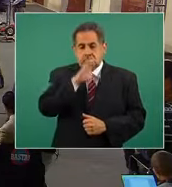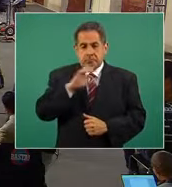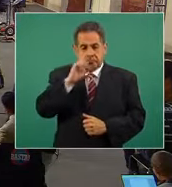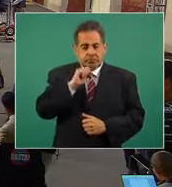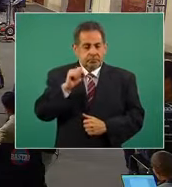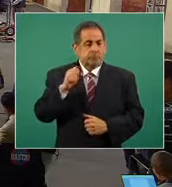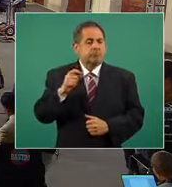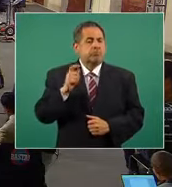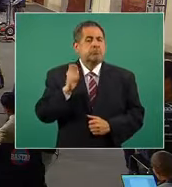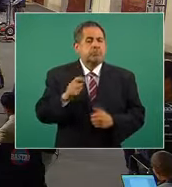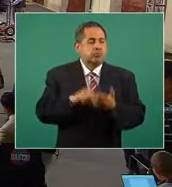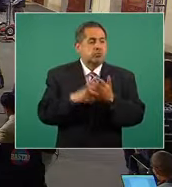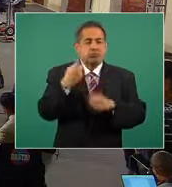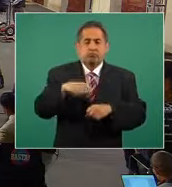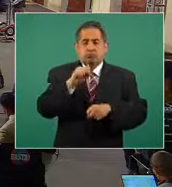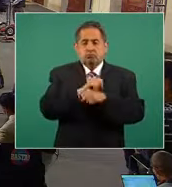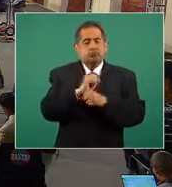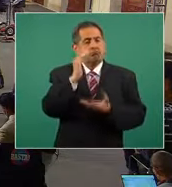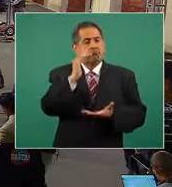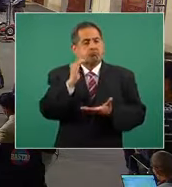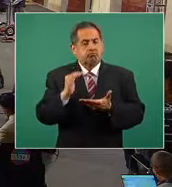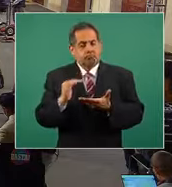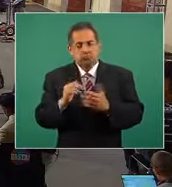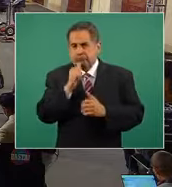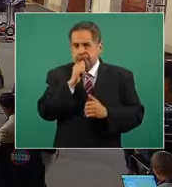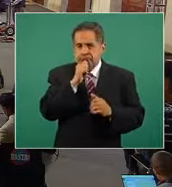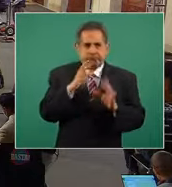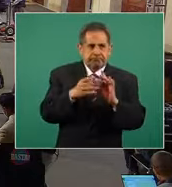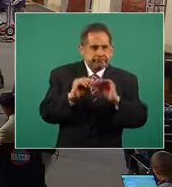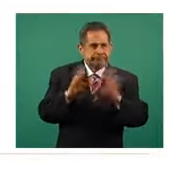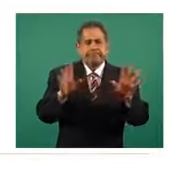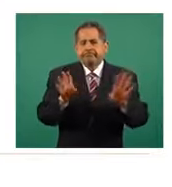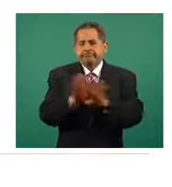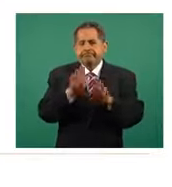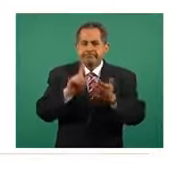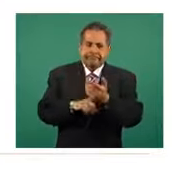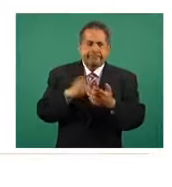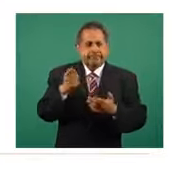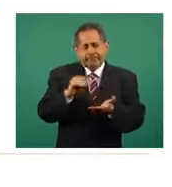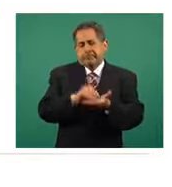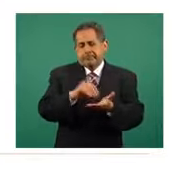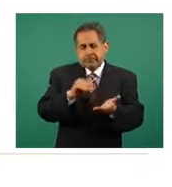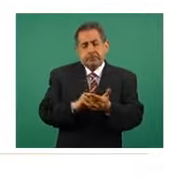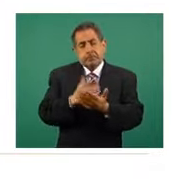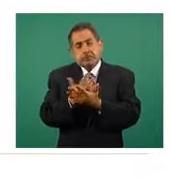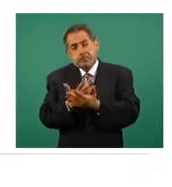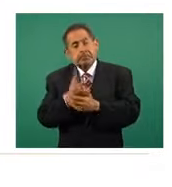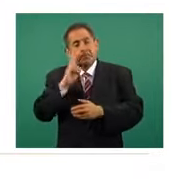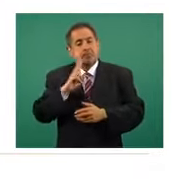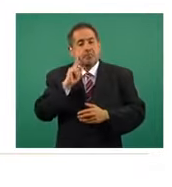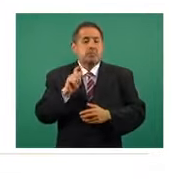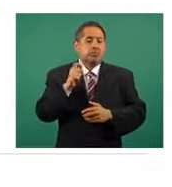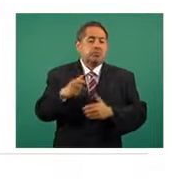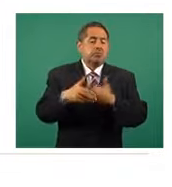hay un descenso de una semana, todavía no hay una tendencia clara. Se considera que estamos en expectativa de